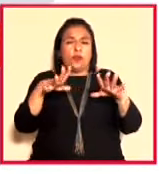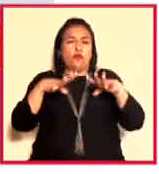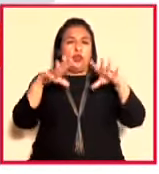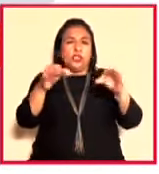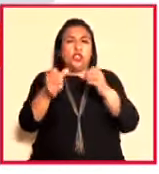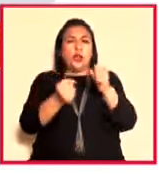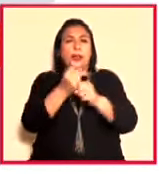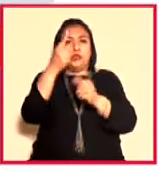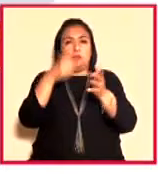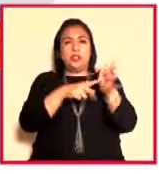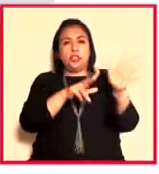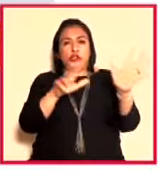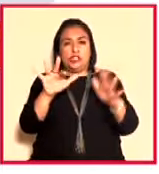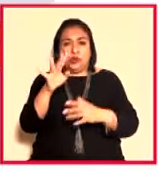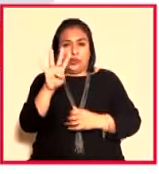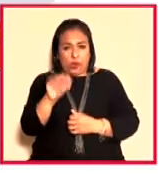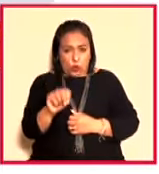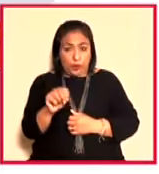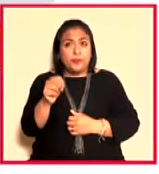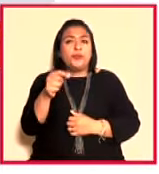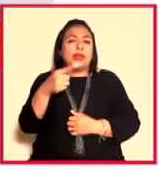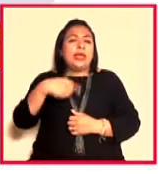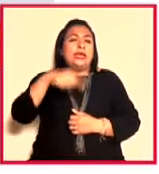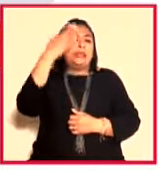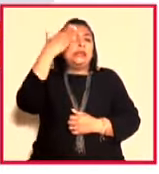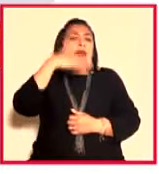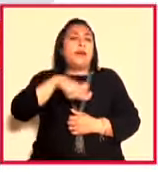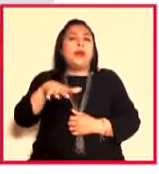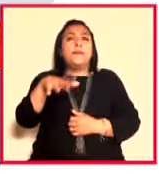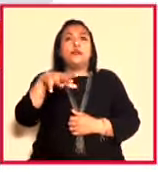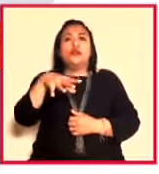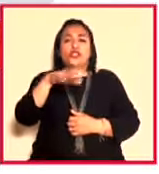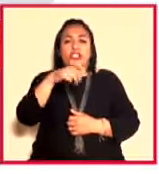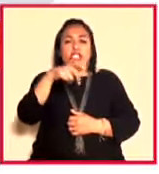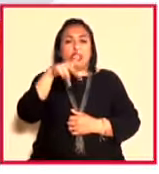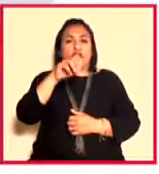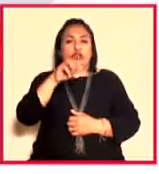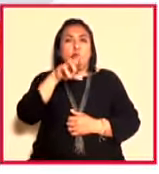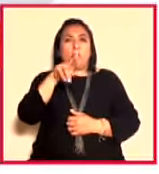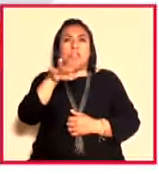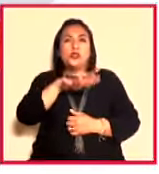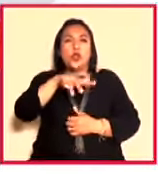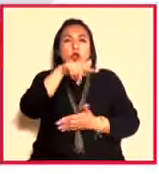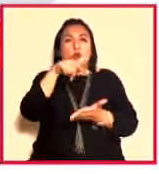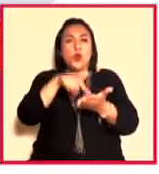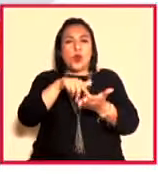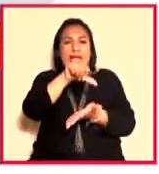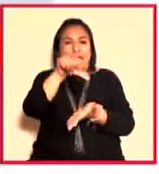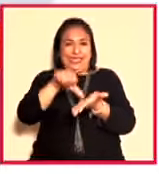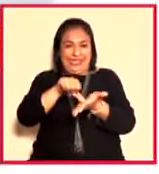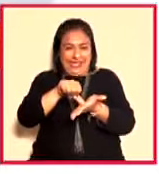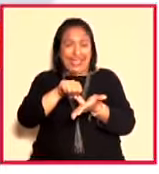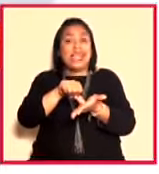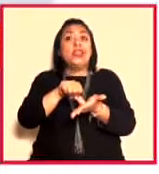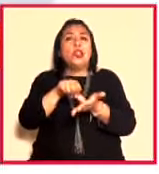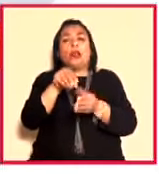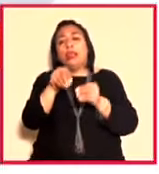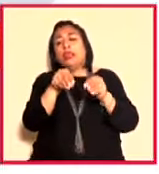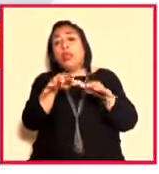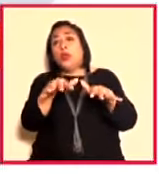1859. Todos sabemos del muy famoso kiosco morisco que adorna el centro de su alameda, imaginativa y